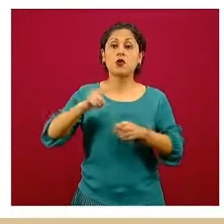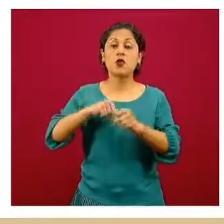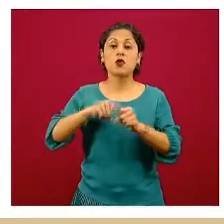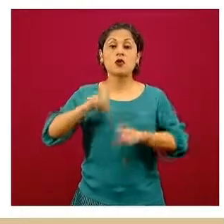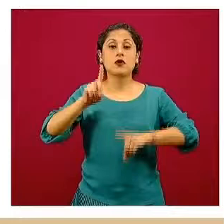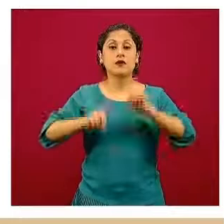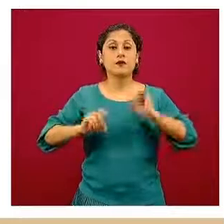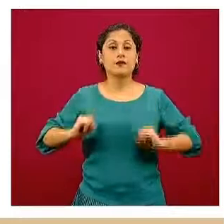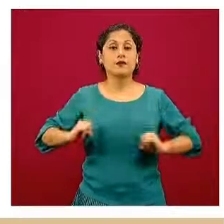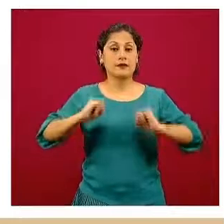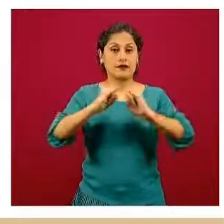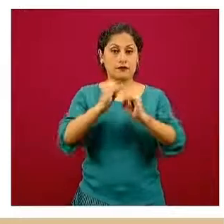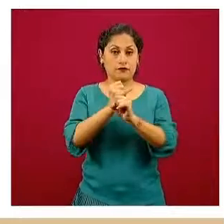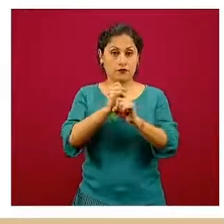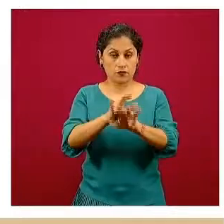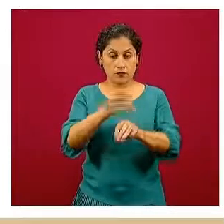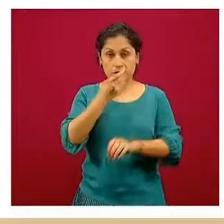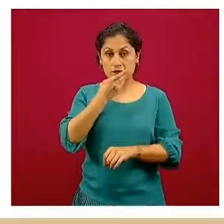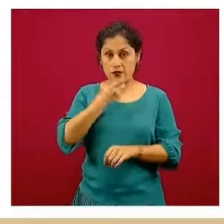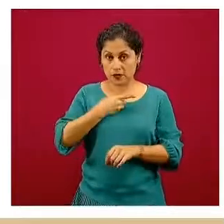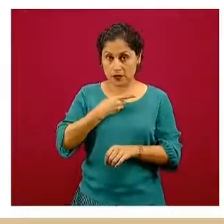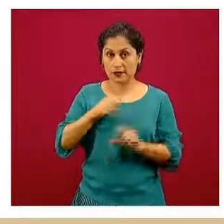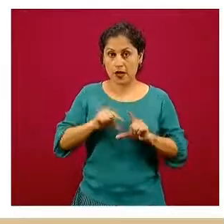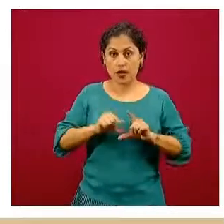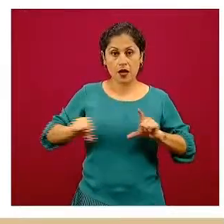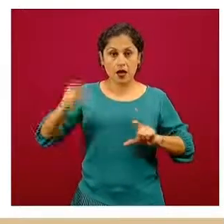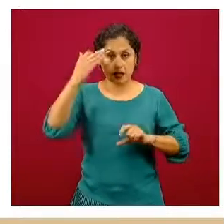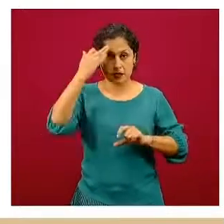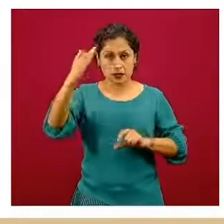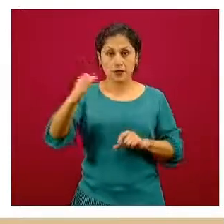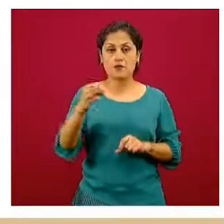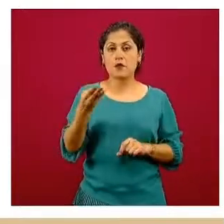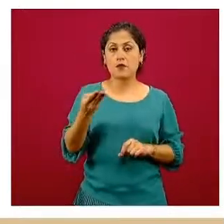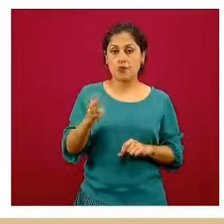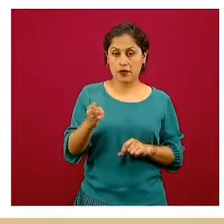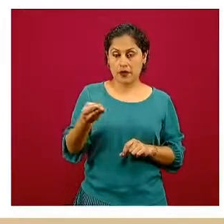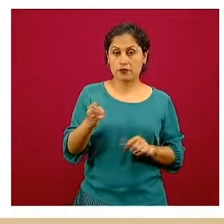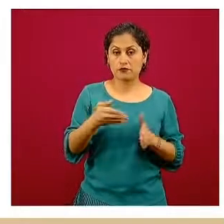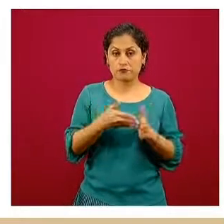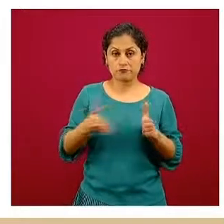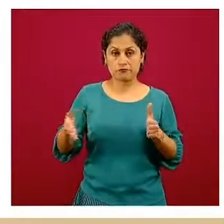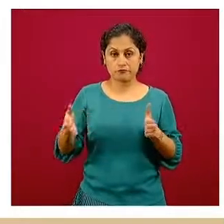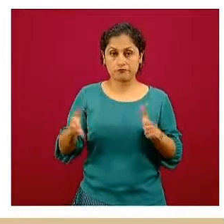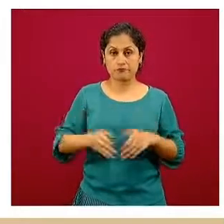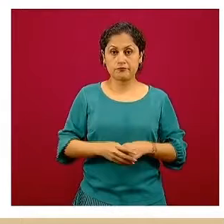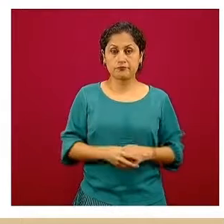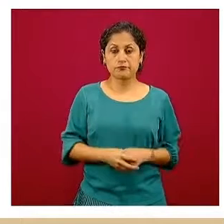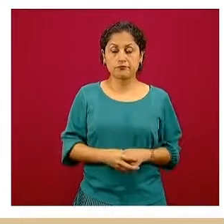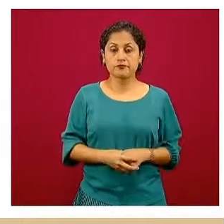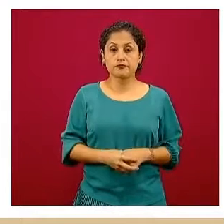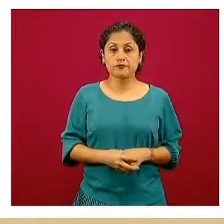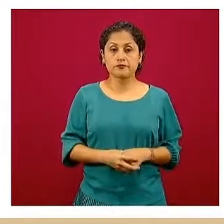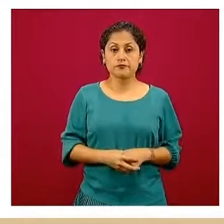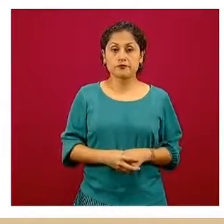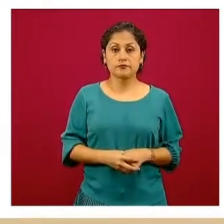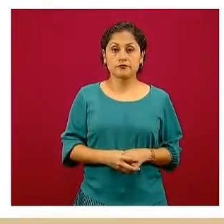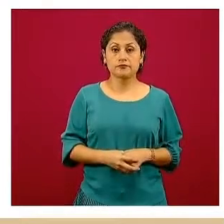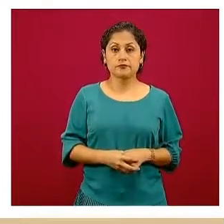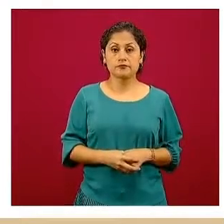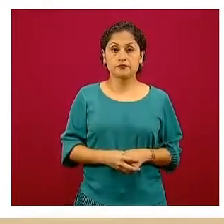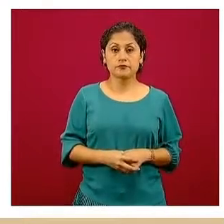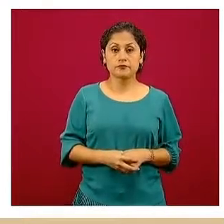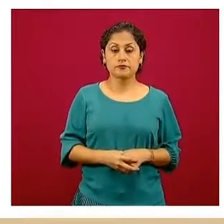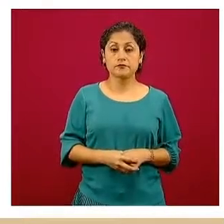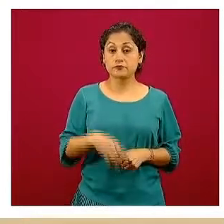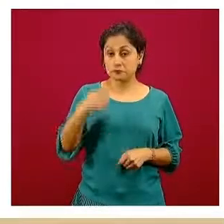estas defunciones que ocurrieron en el mes de mayo, como lo veíamos ayer. Si vemos también esta proporción o